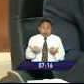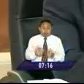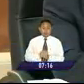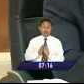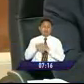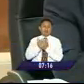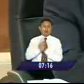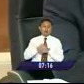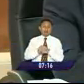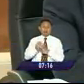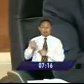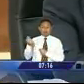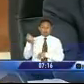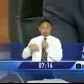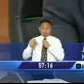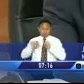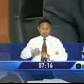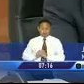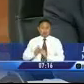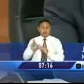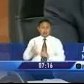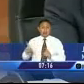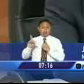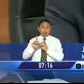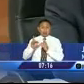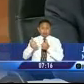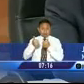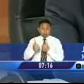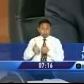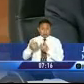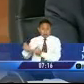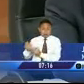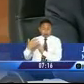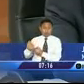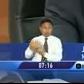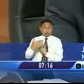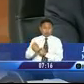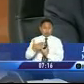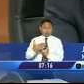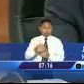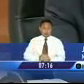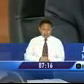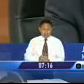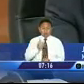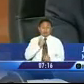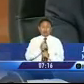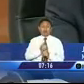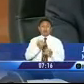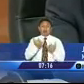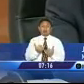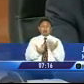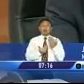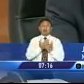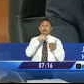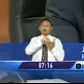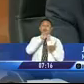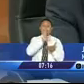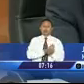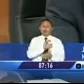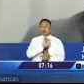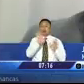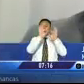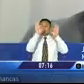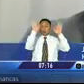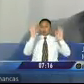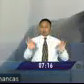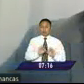aprovechar y regularizar para obtener los resultados de la población. Para eso vamos a generar un formulario, un